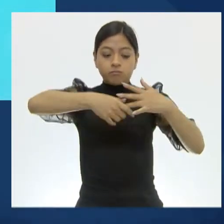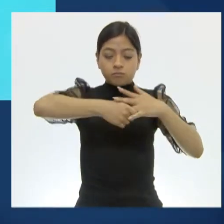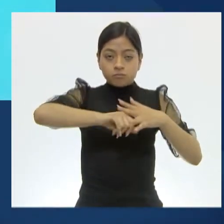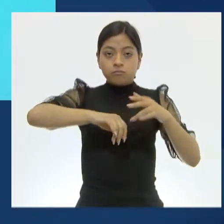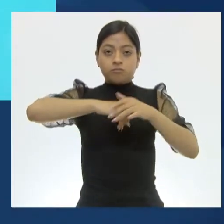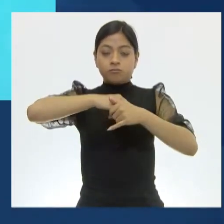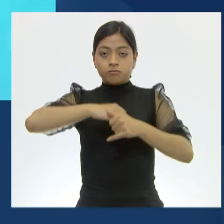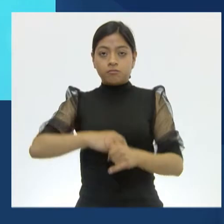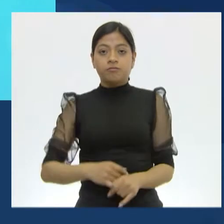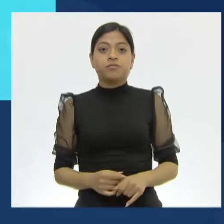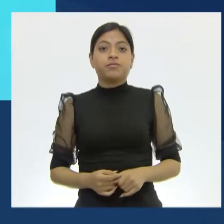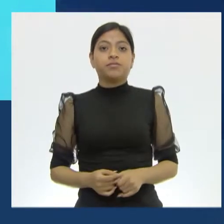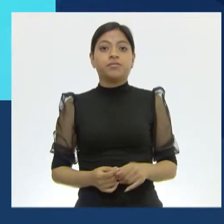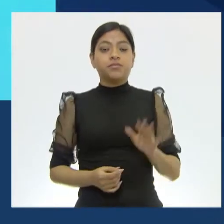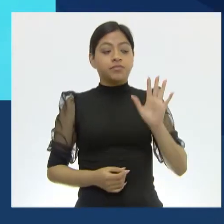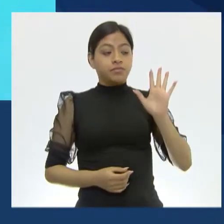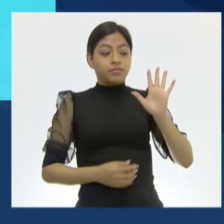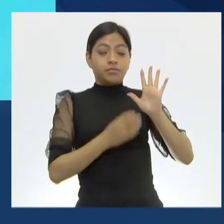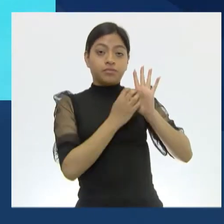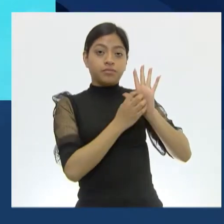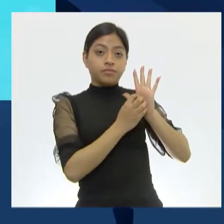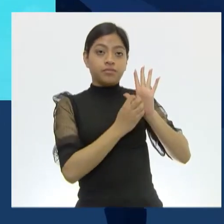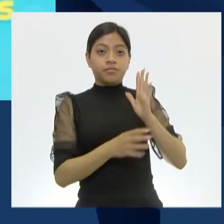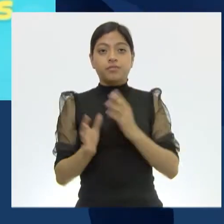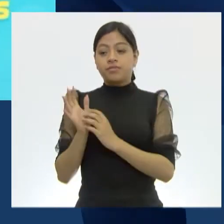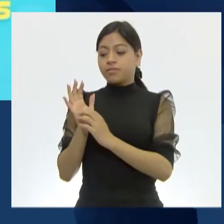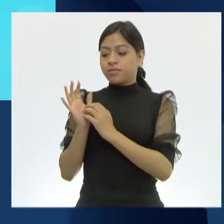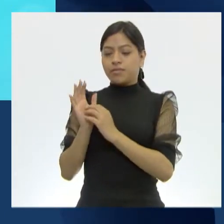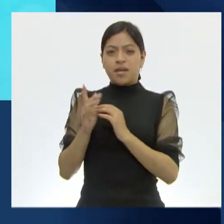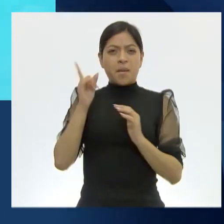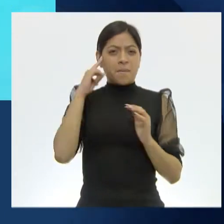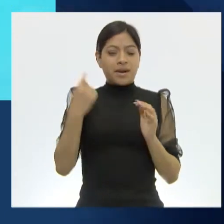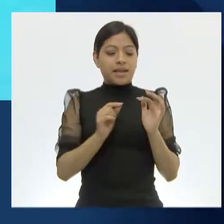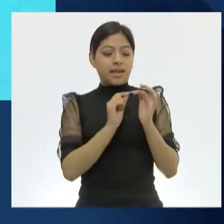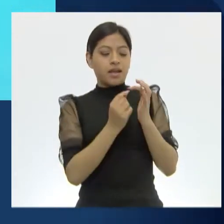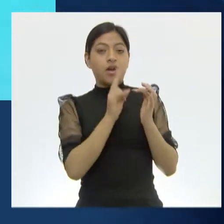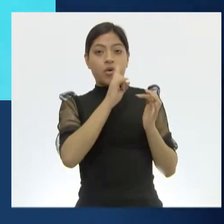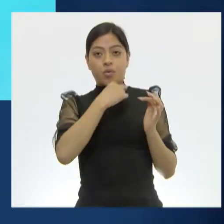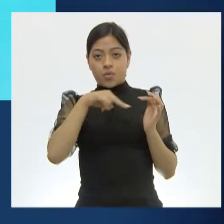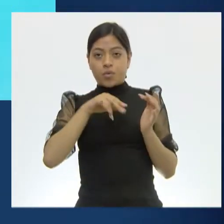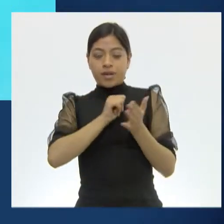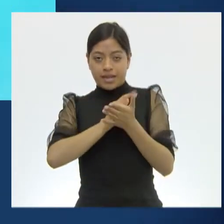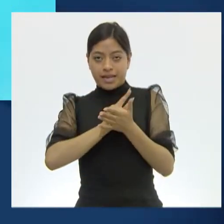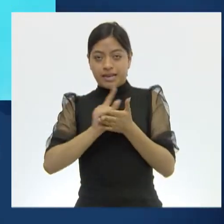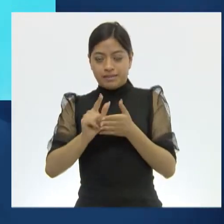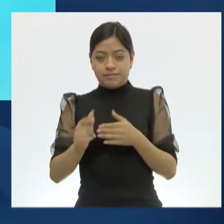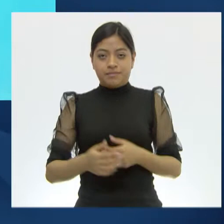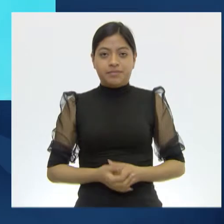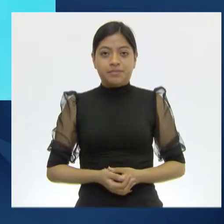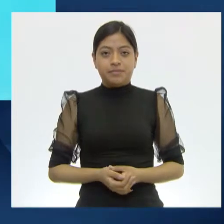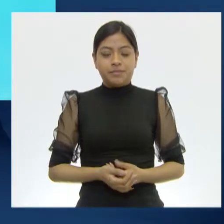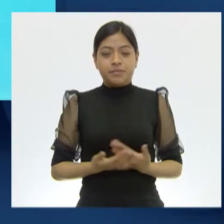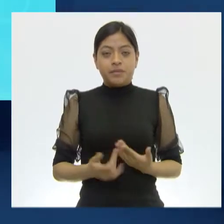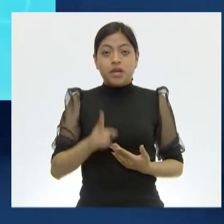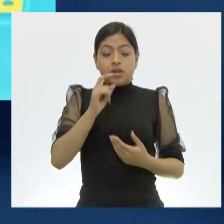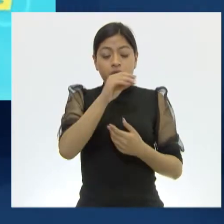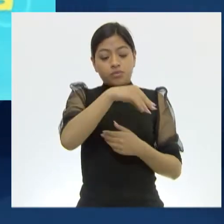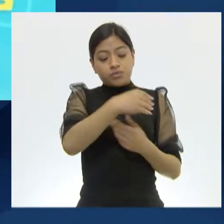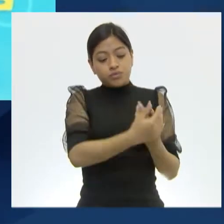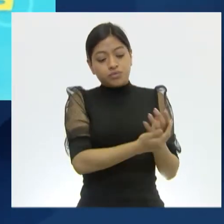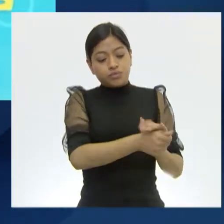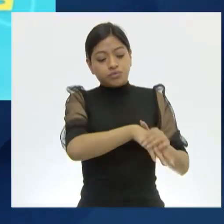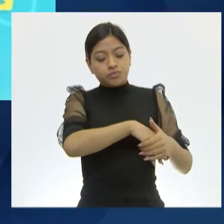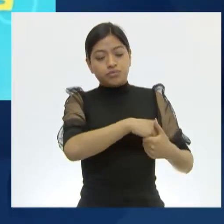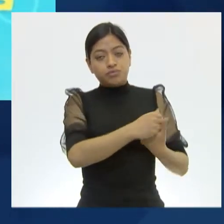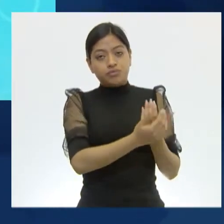dedos. Ahora haz como que rasguñas la palma de tus manos para lavar tus uñas. Enjuaga tus manos con